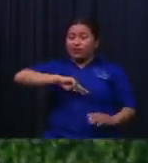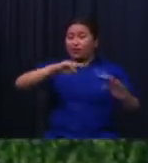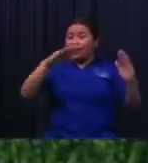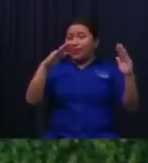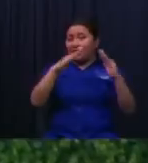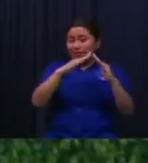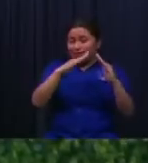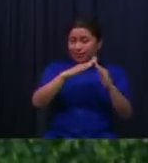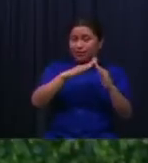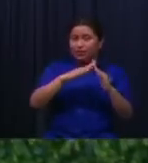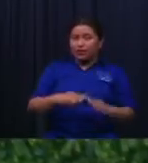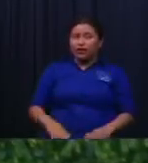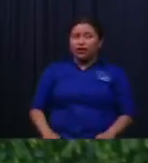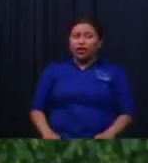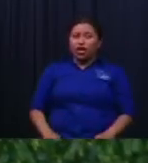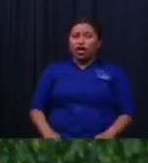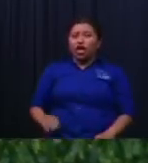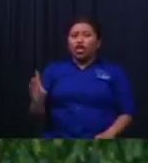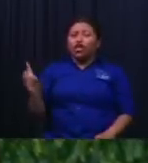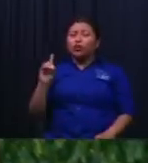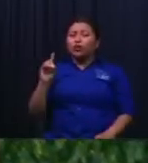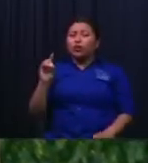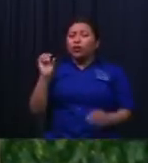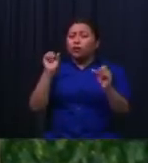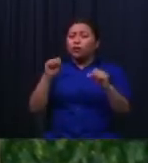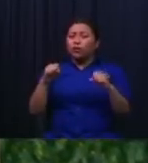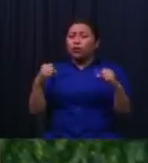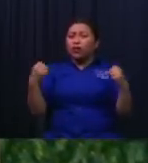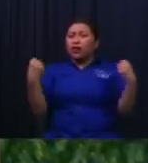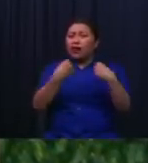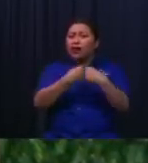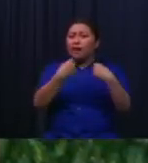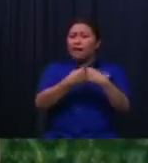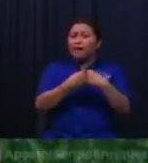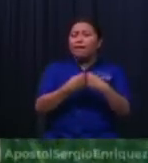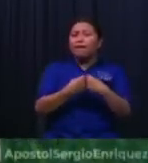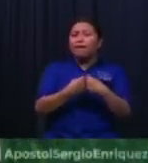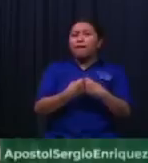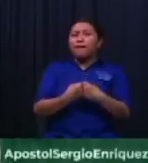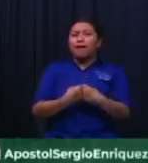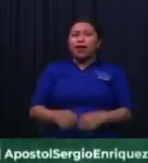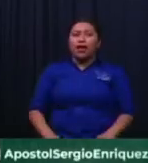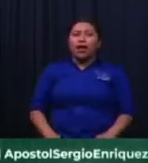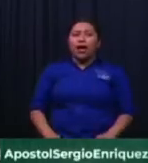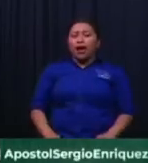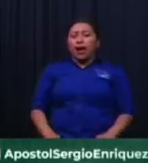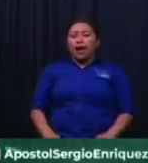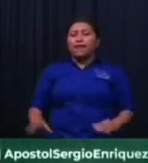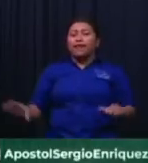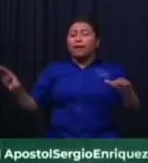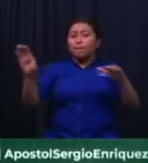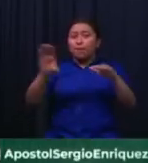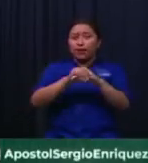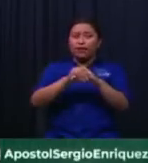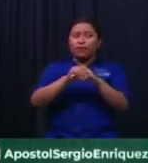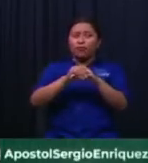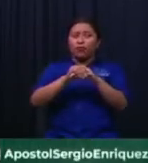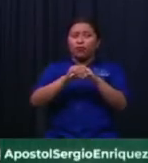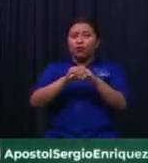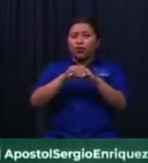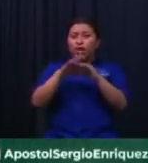¿En dónde se puede dar la hostilidad? En el matrimonio, en la niñez, ¿verdad, hermanos? El mencionado